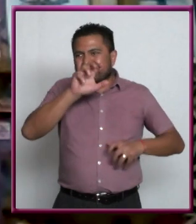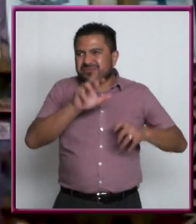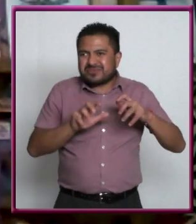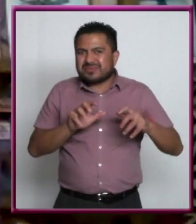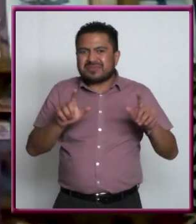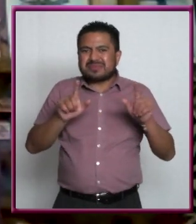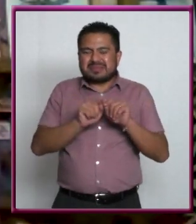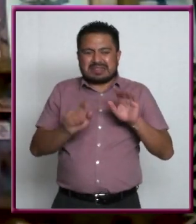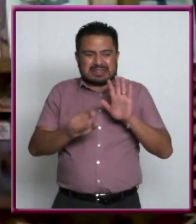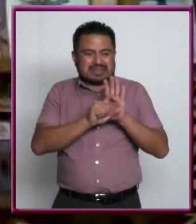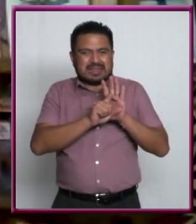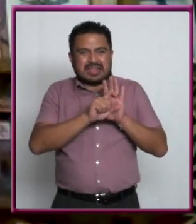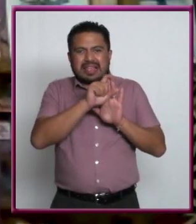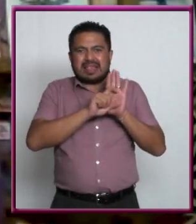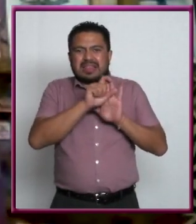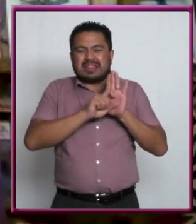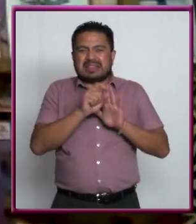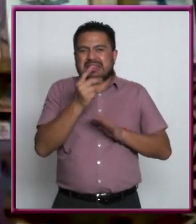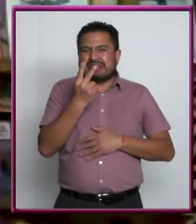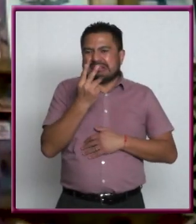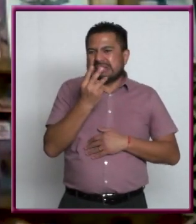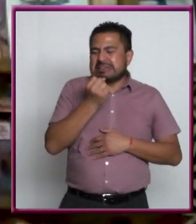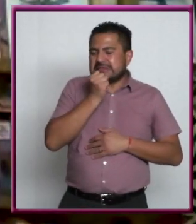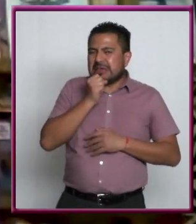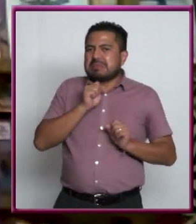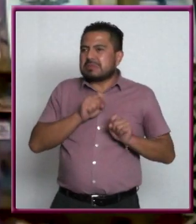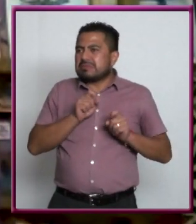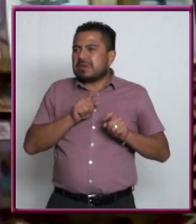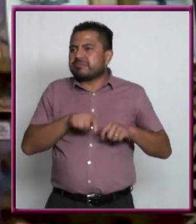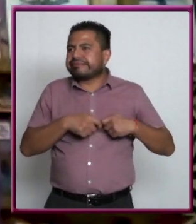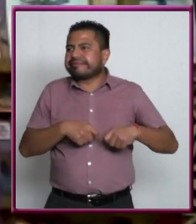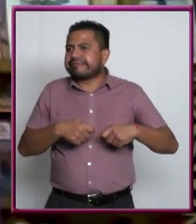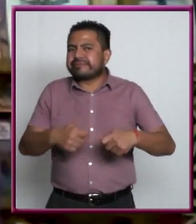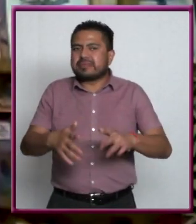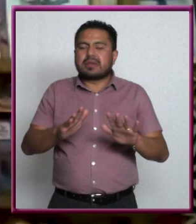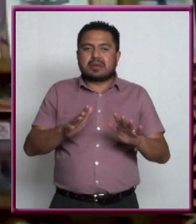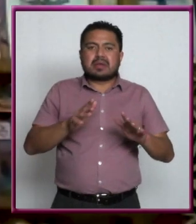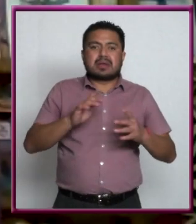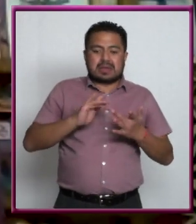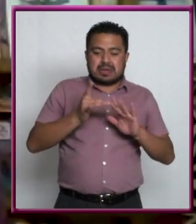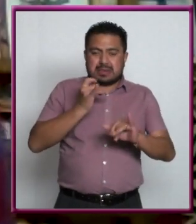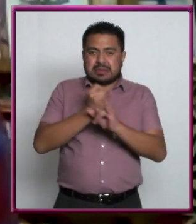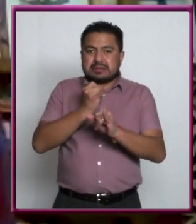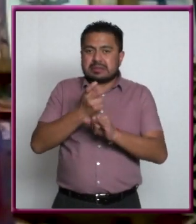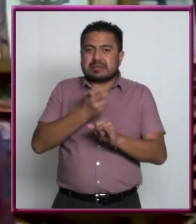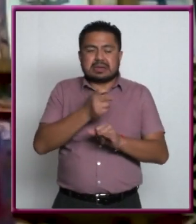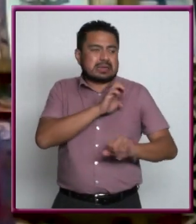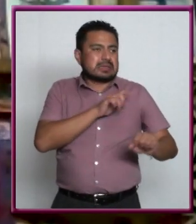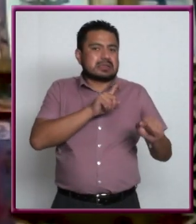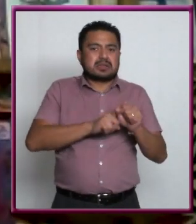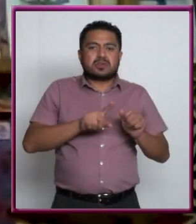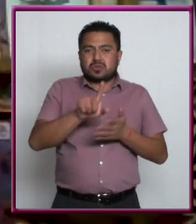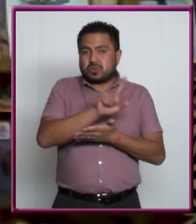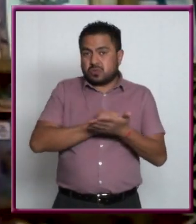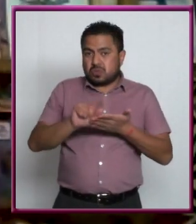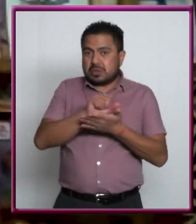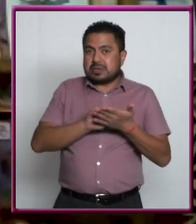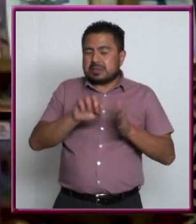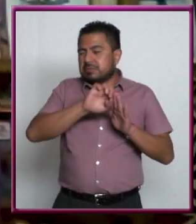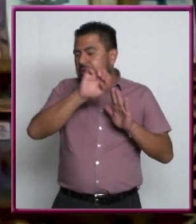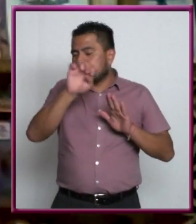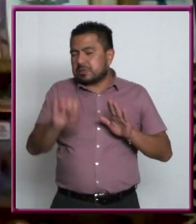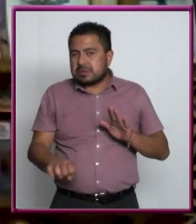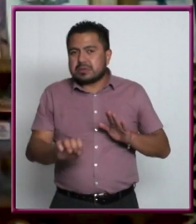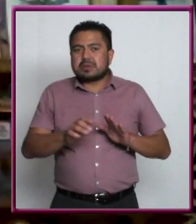que son simplemente una breve escena de 2-3 segundos que se repite y se repite. Y entonces las redes sociales, particularmente Twitter,